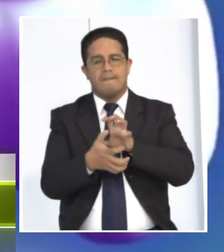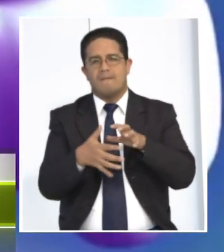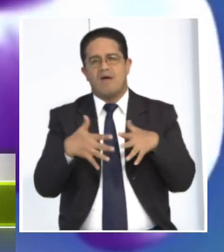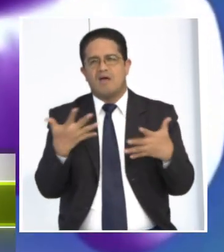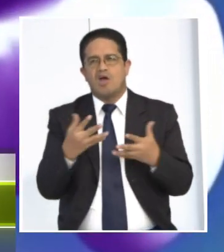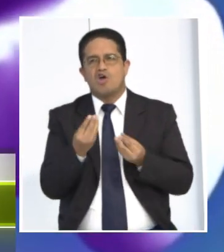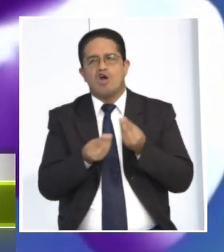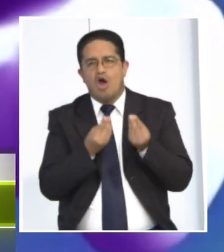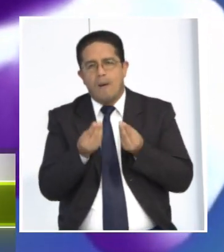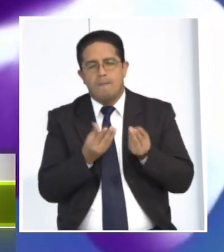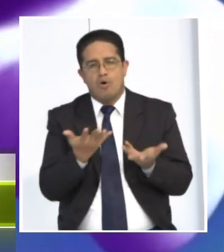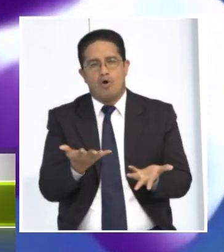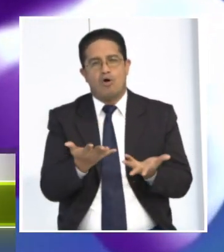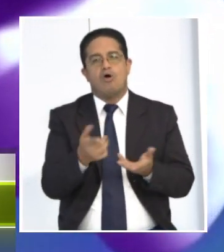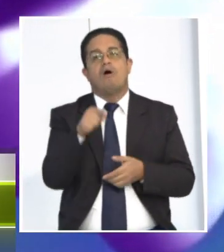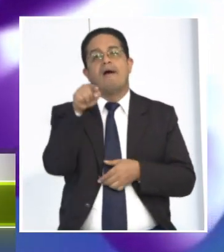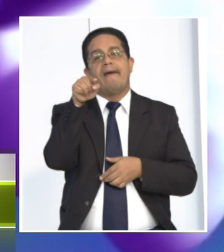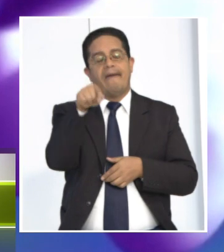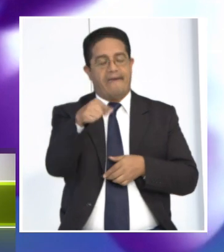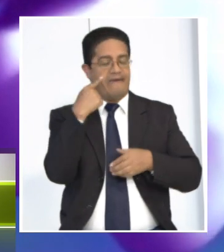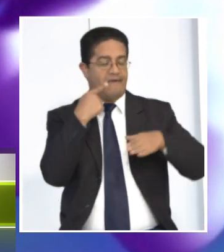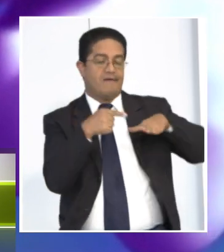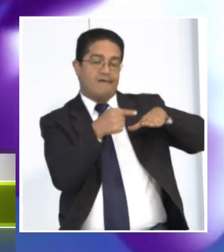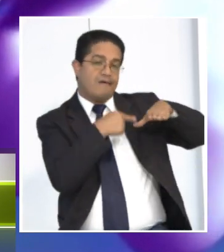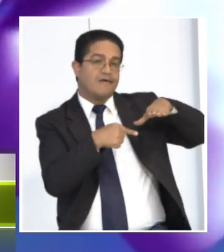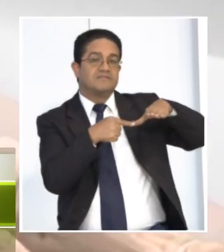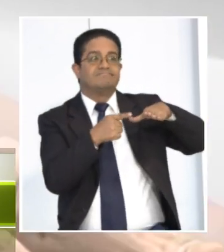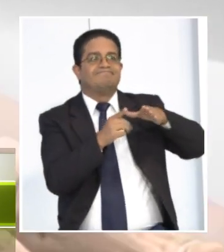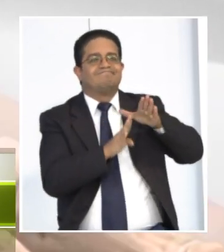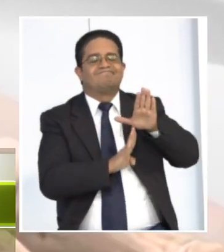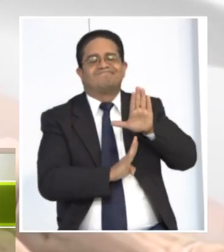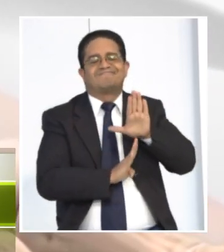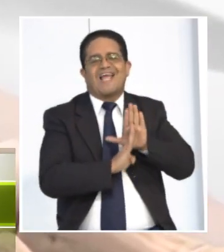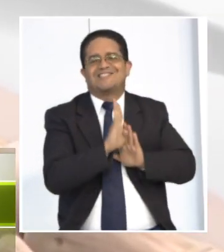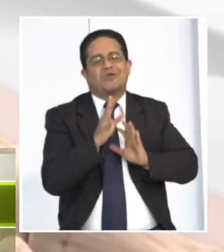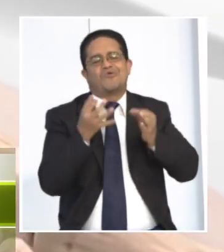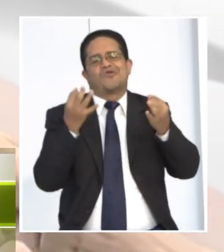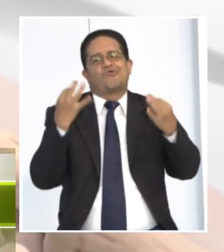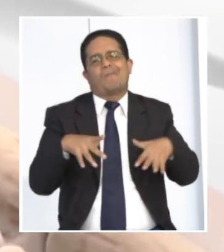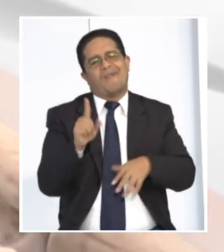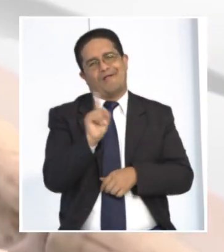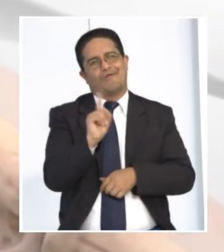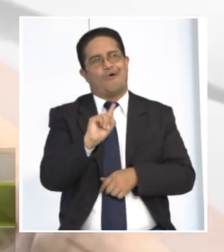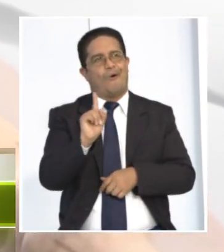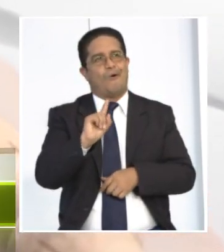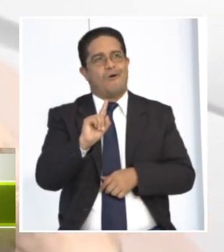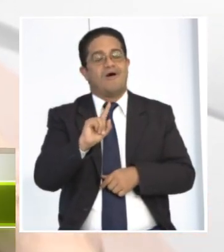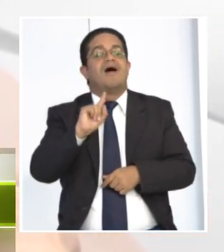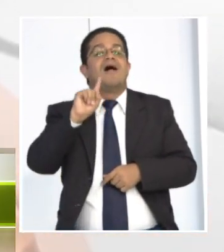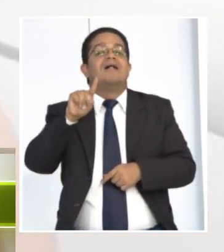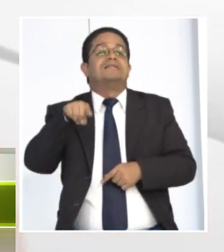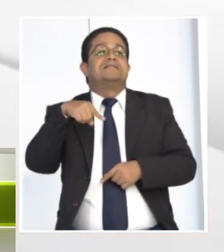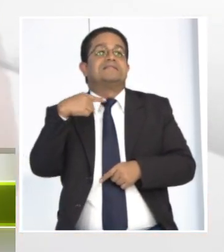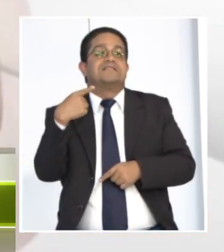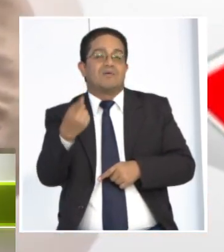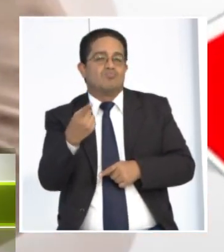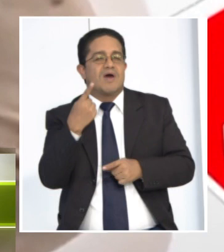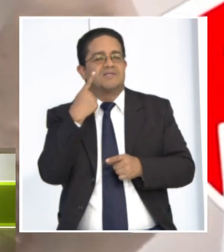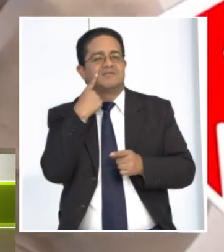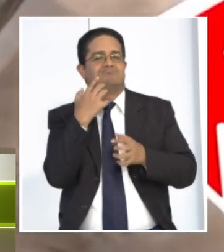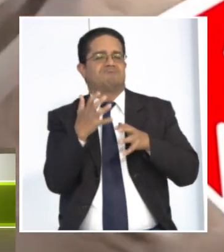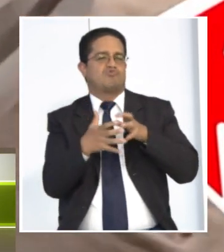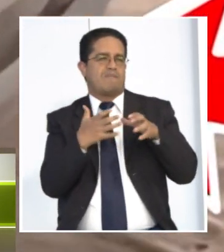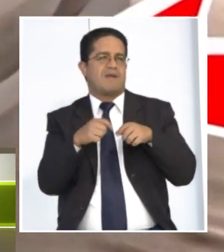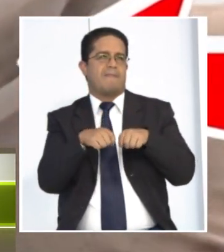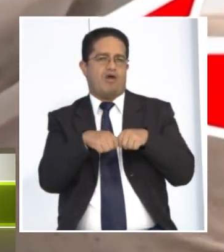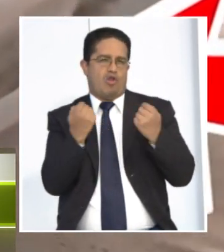puede producir cuando esta zona no se desarrolla normalmente durante la niñez, después de una lesión traumática o por